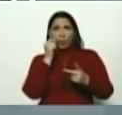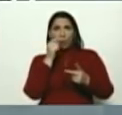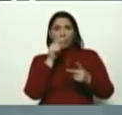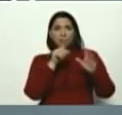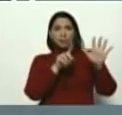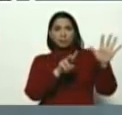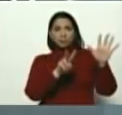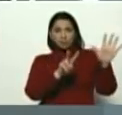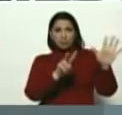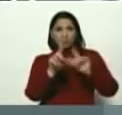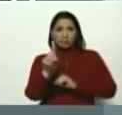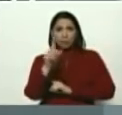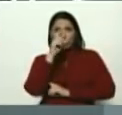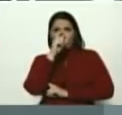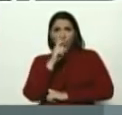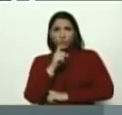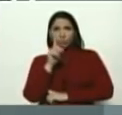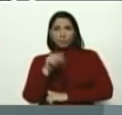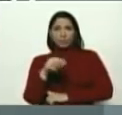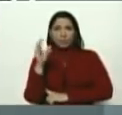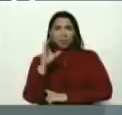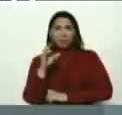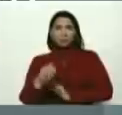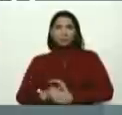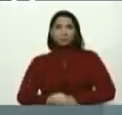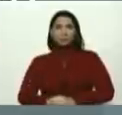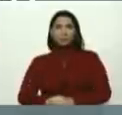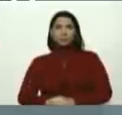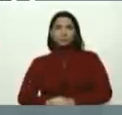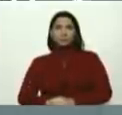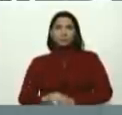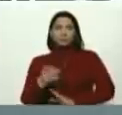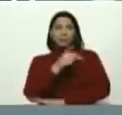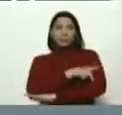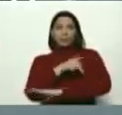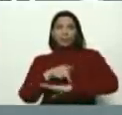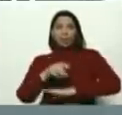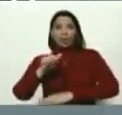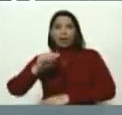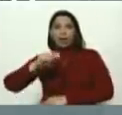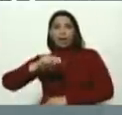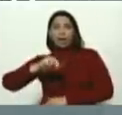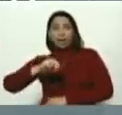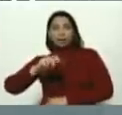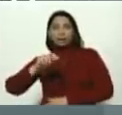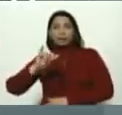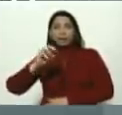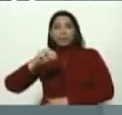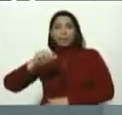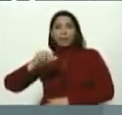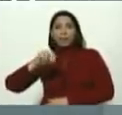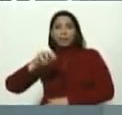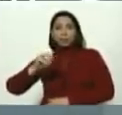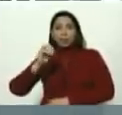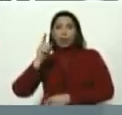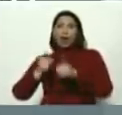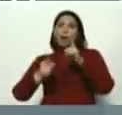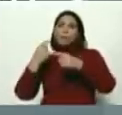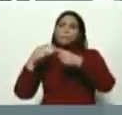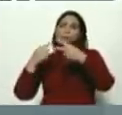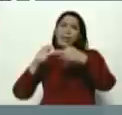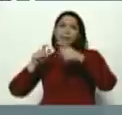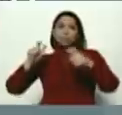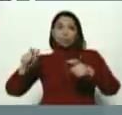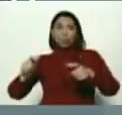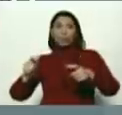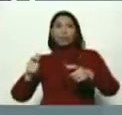71 años de edad, también del distrito capital, de la parroquia Antímano. En Antímano hay algunos casos activos y por